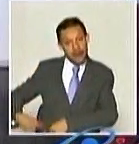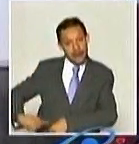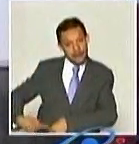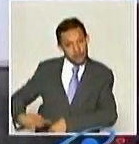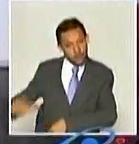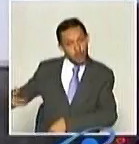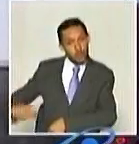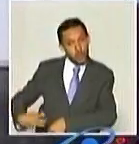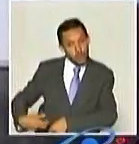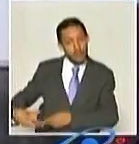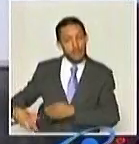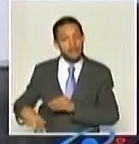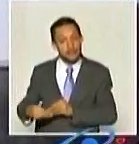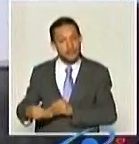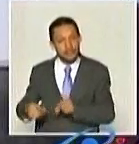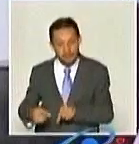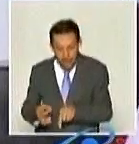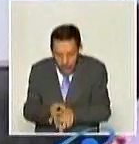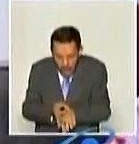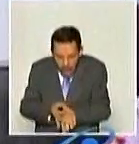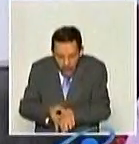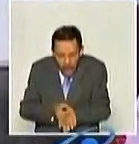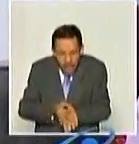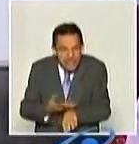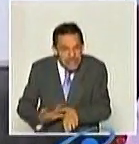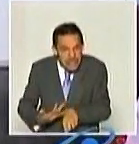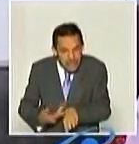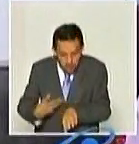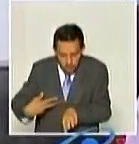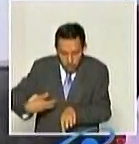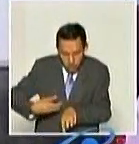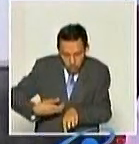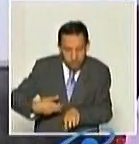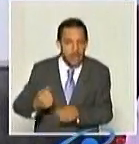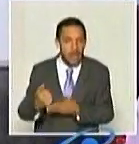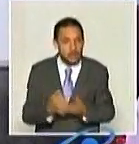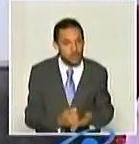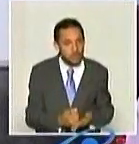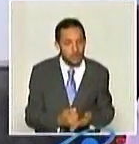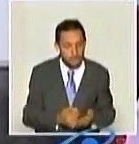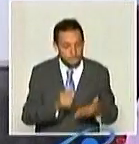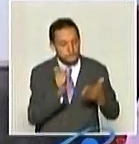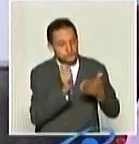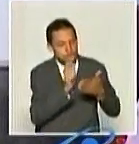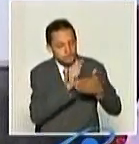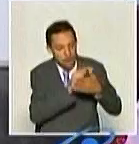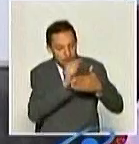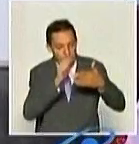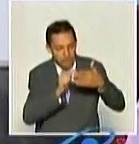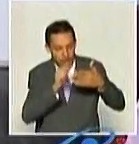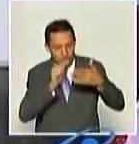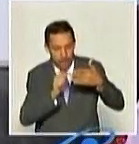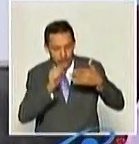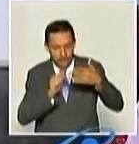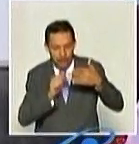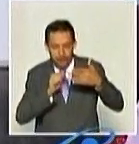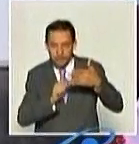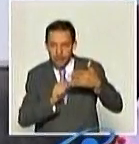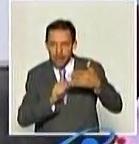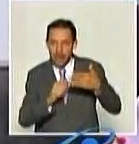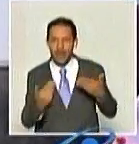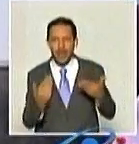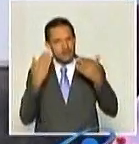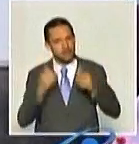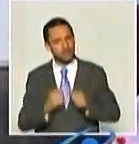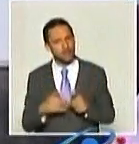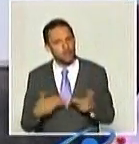en bolsa en las úlceras varicosas. Hablemos un poco de estos usos, de estos beneficios y por qué debería de